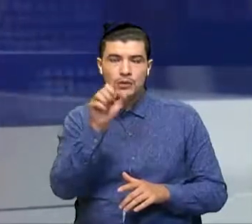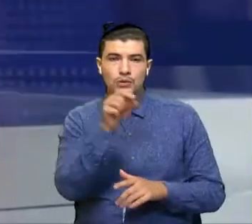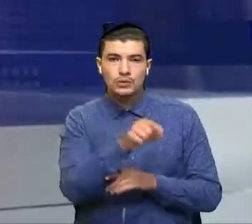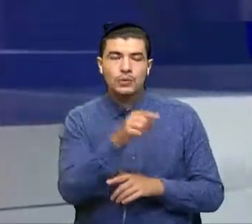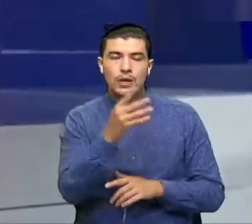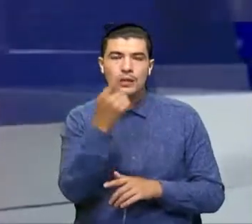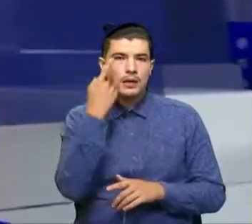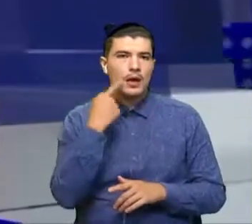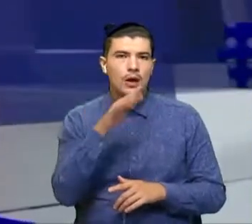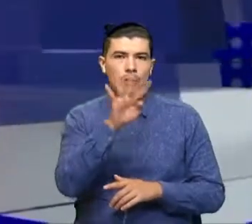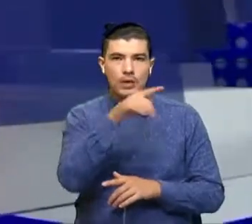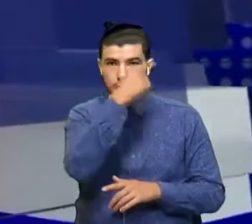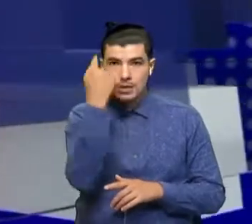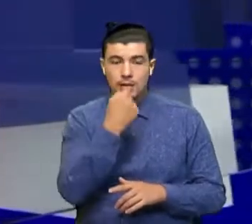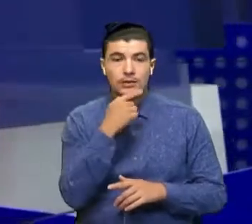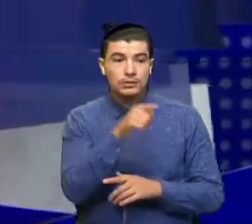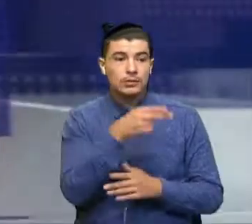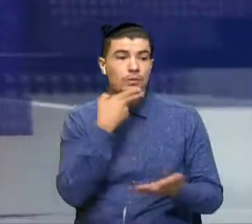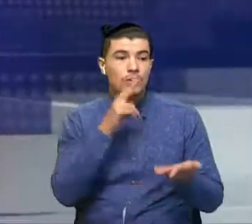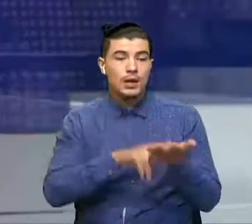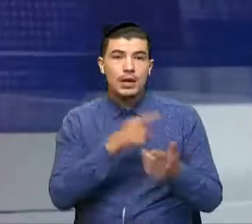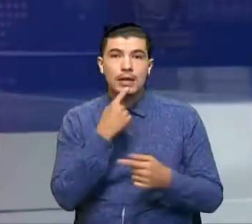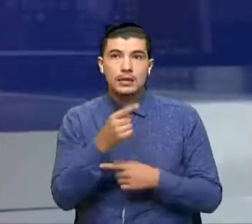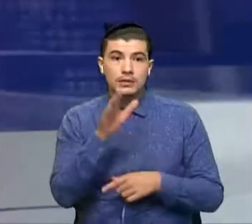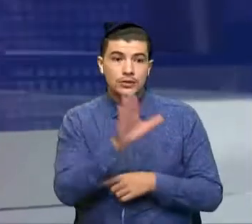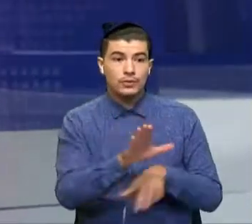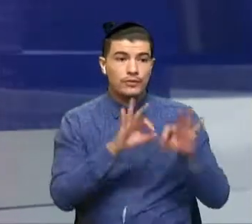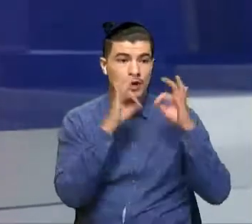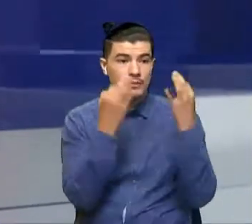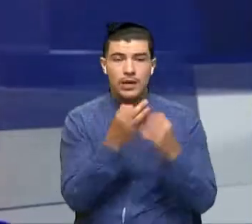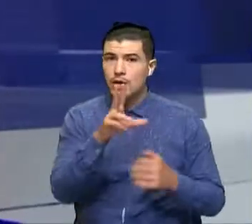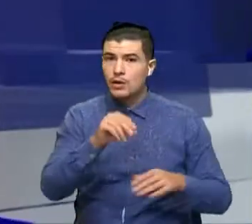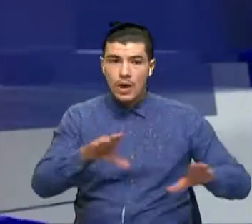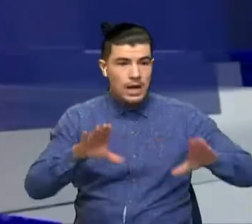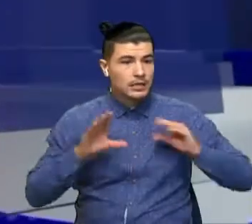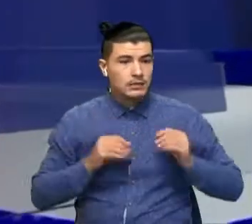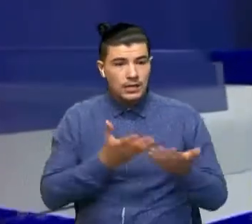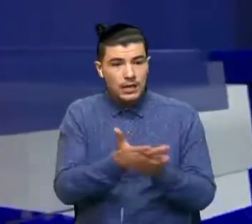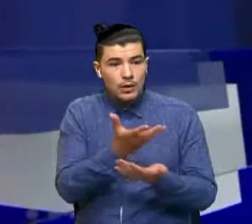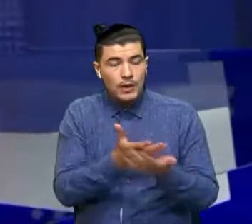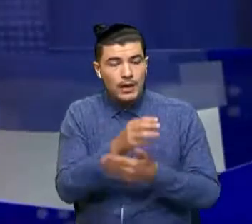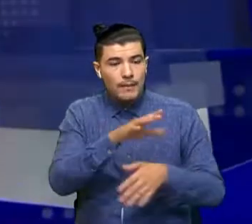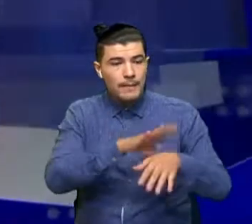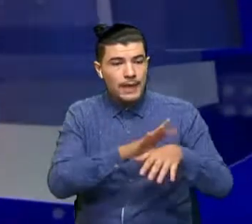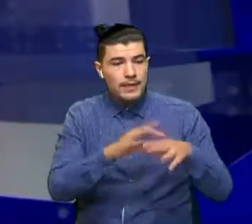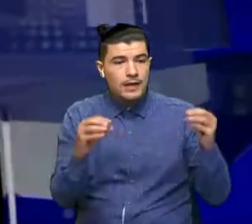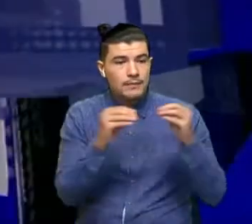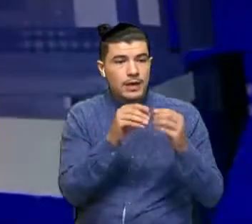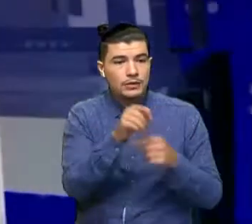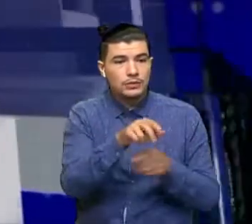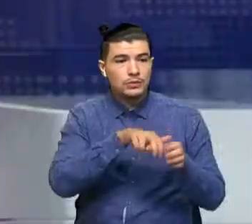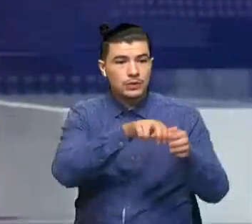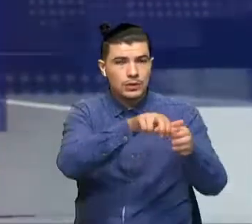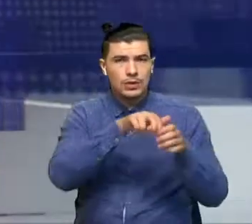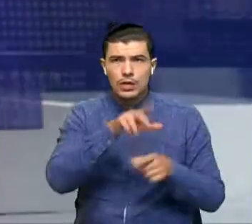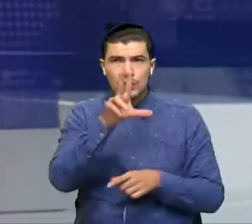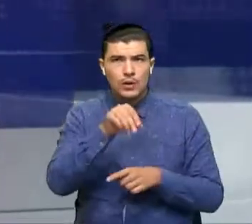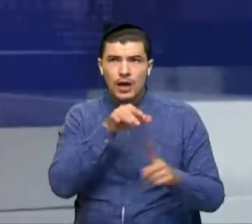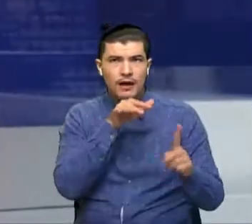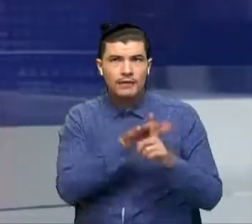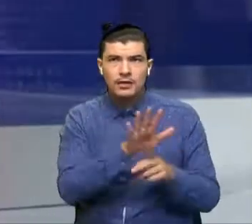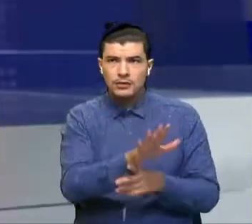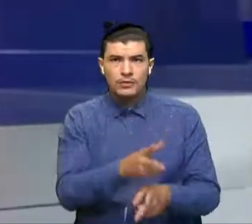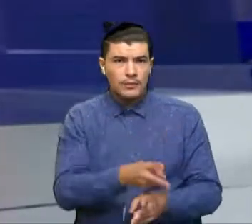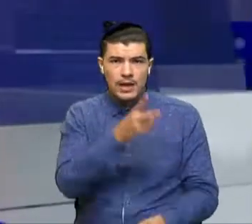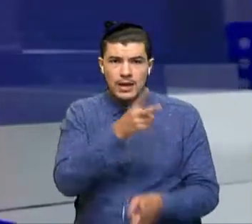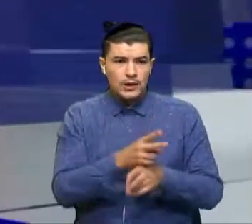de septiembre. El comunicado finaliza manifestando que los familiares rechazaron la recomendación de Medimás y que este traslado no pone en riesgo la vida del